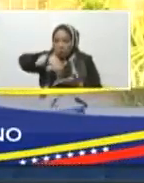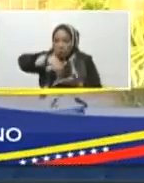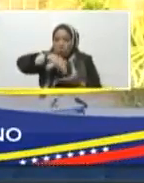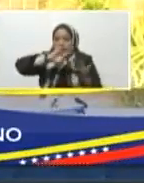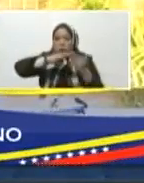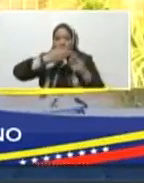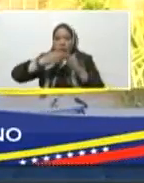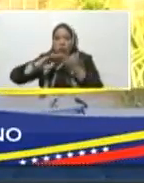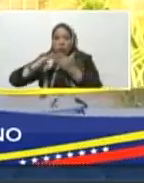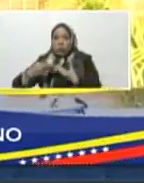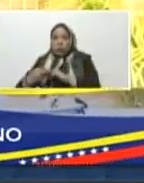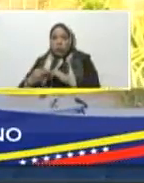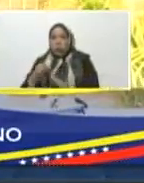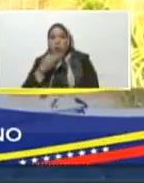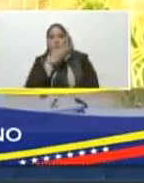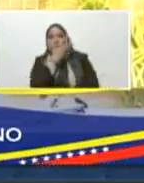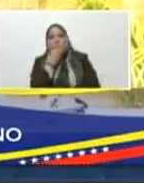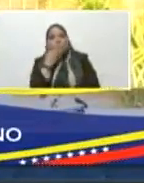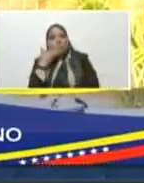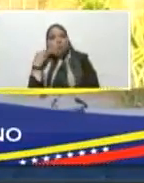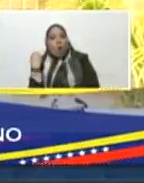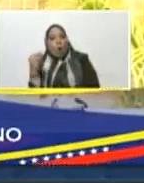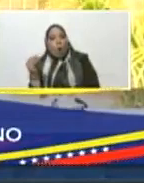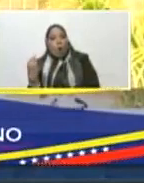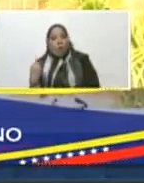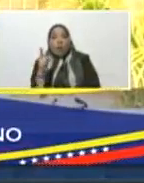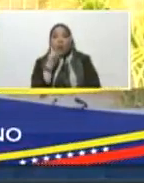Y ahí había un muchacho llamado Pimentel.